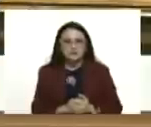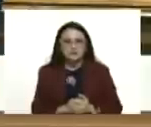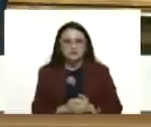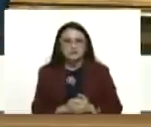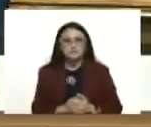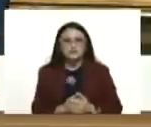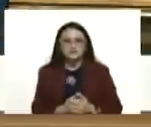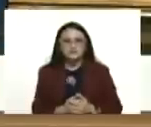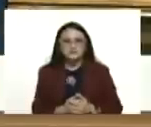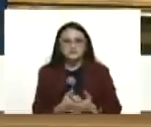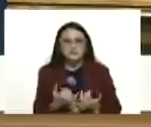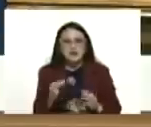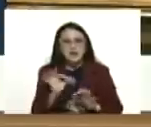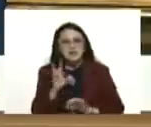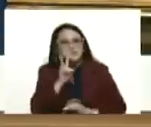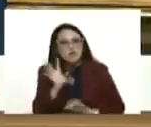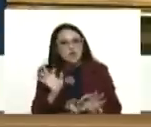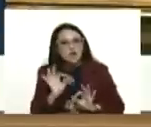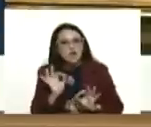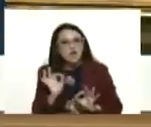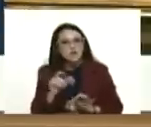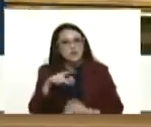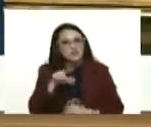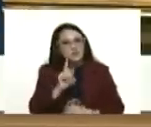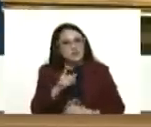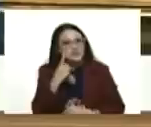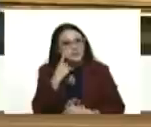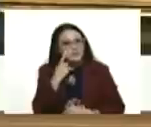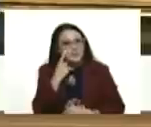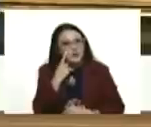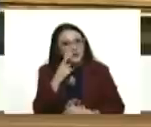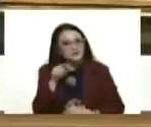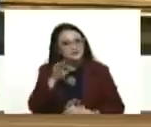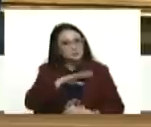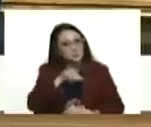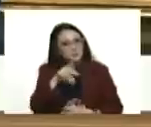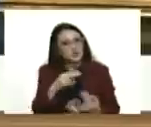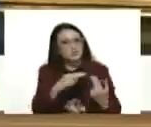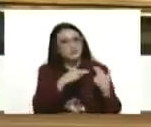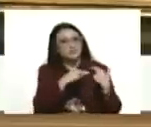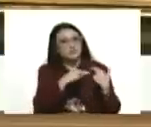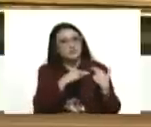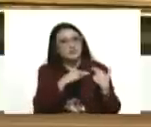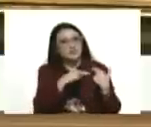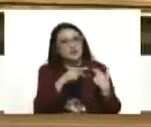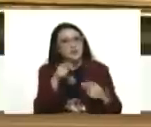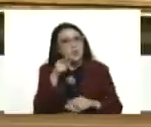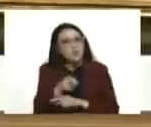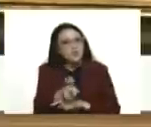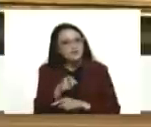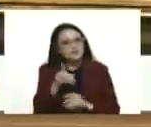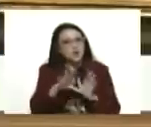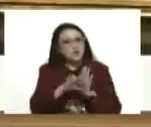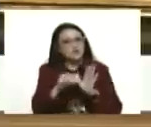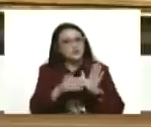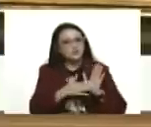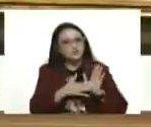Nadie ve nada. Ustedes tienen que ver, diputados. Es su responsabilidad. Es su obligación